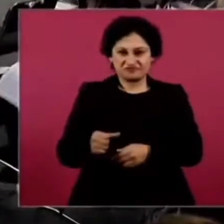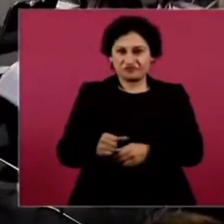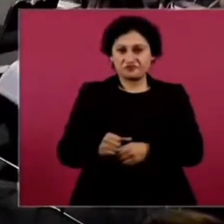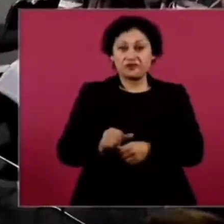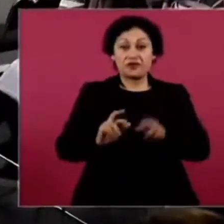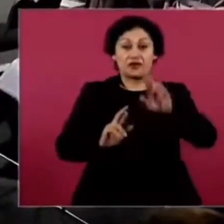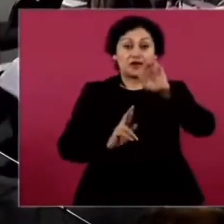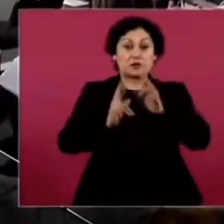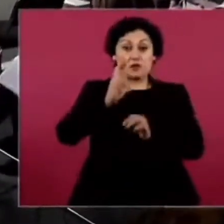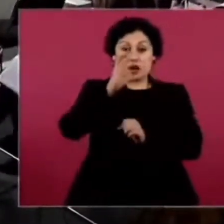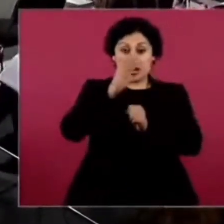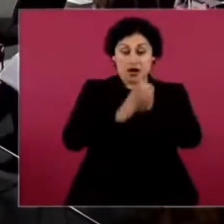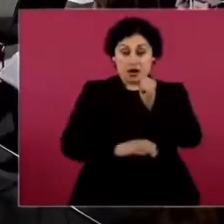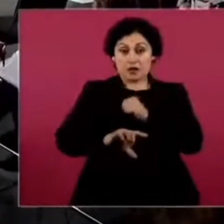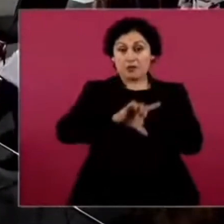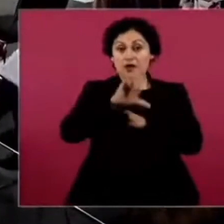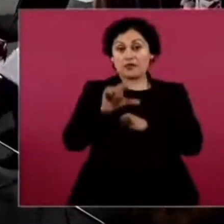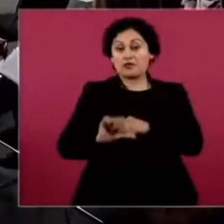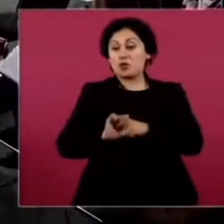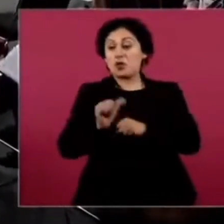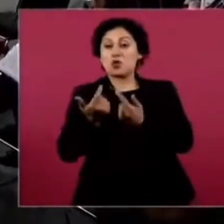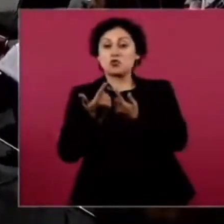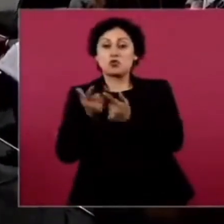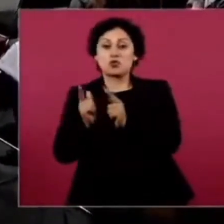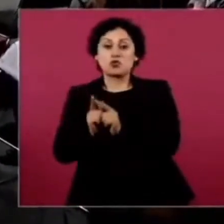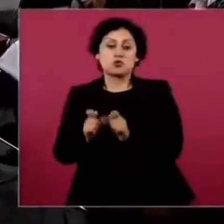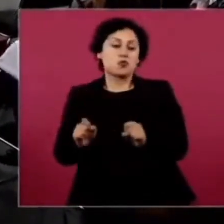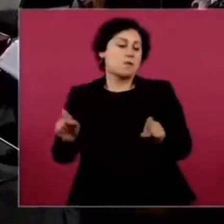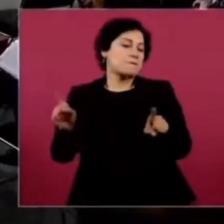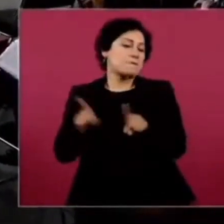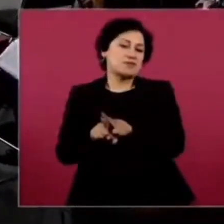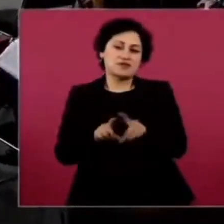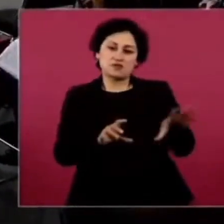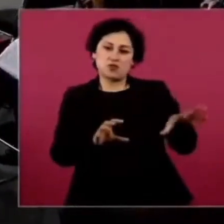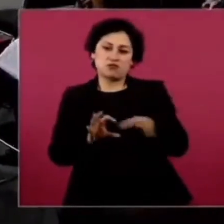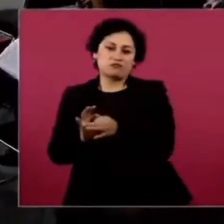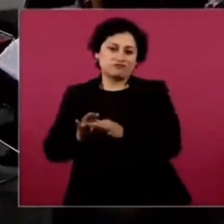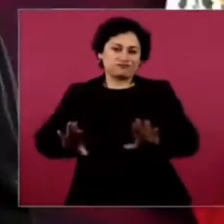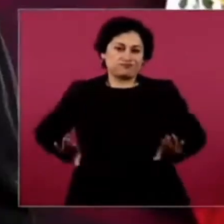siguieron manteniendo la misma política porfirista de someter